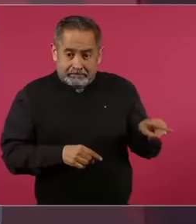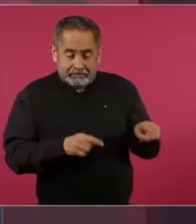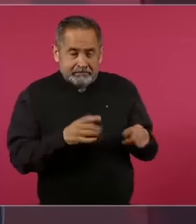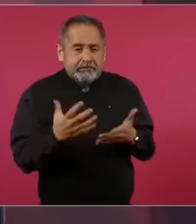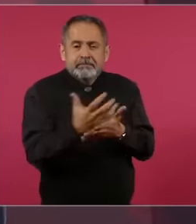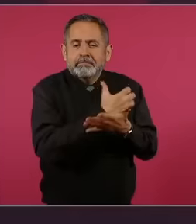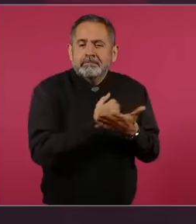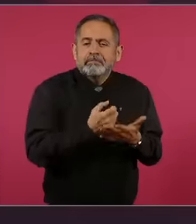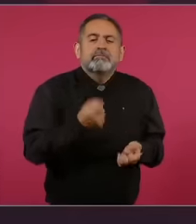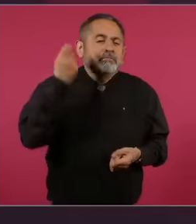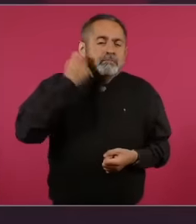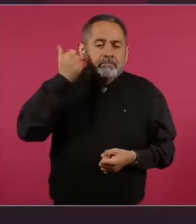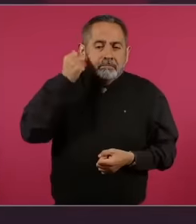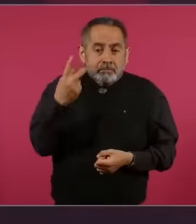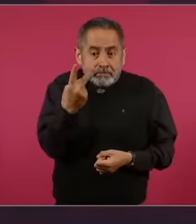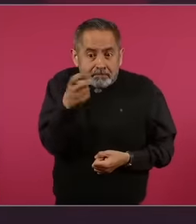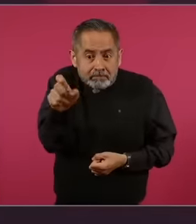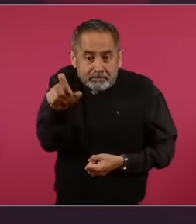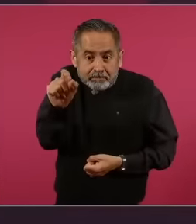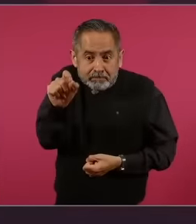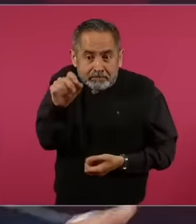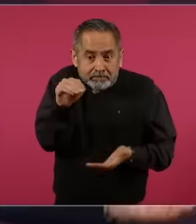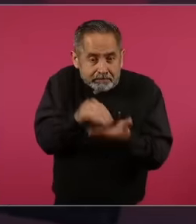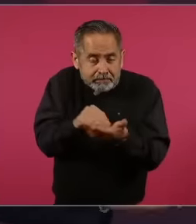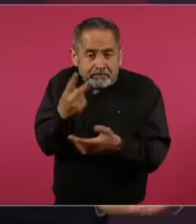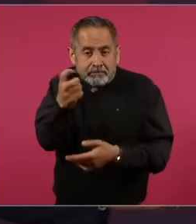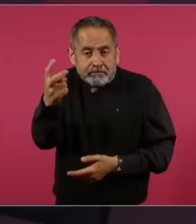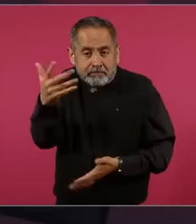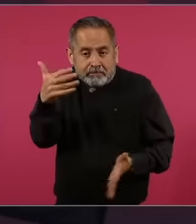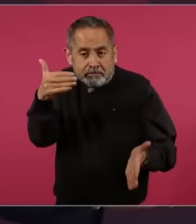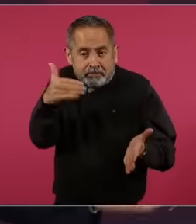220,000 o 250,000.